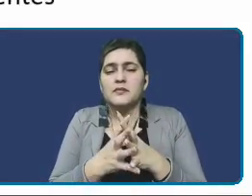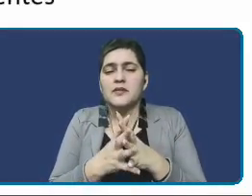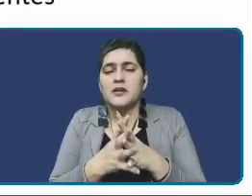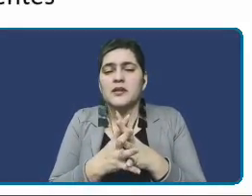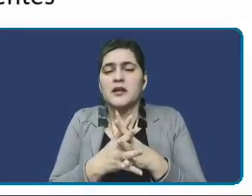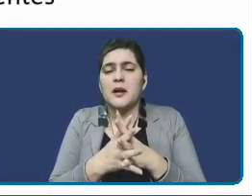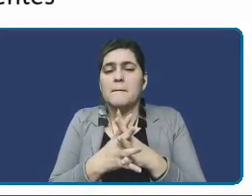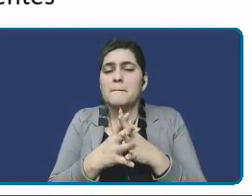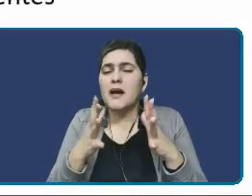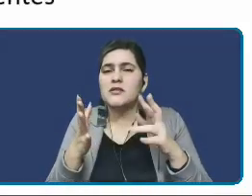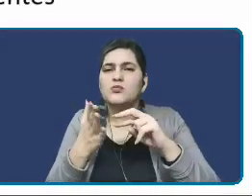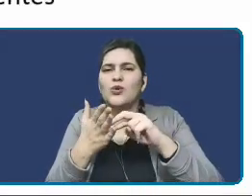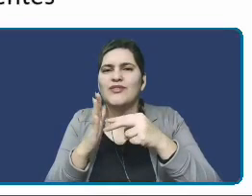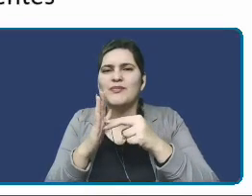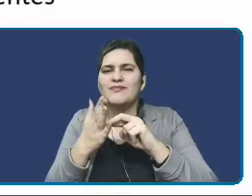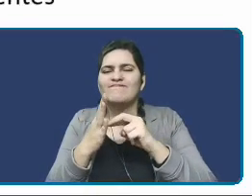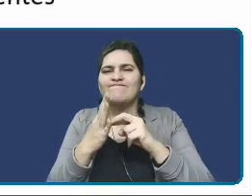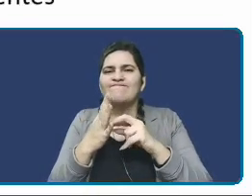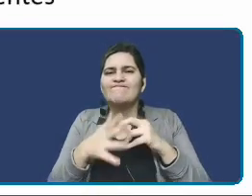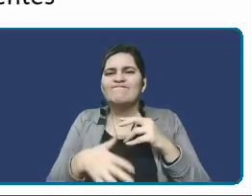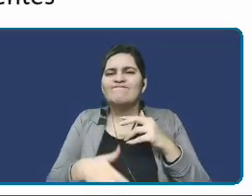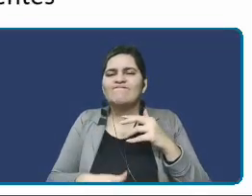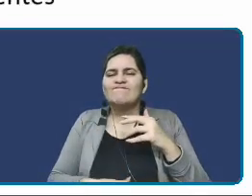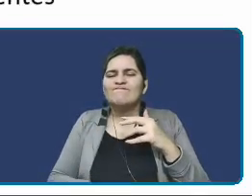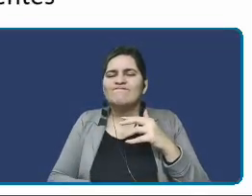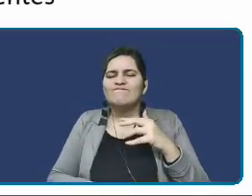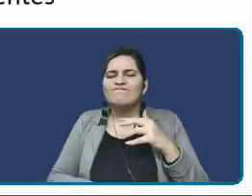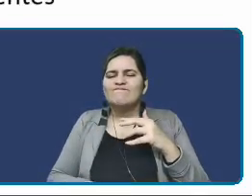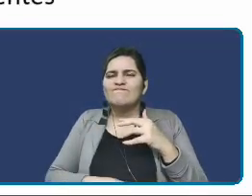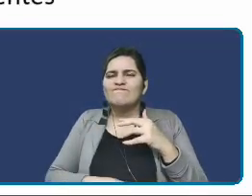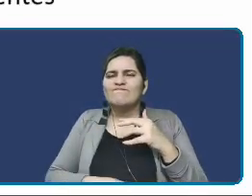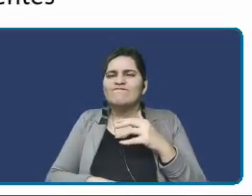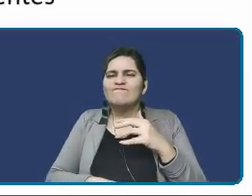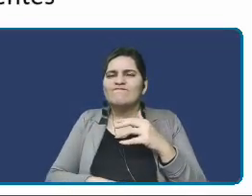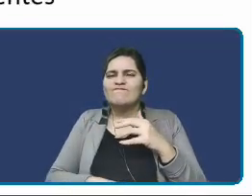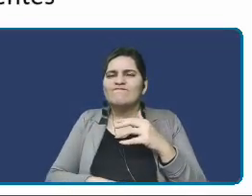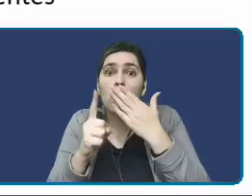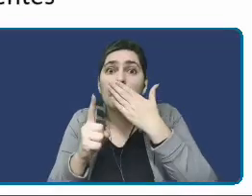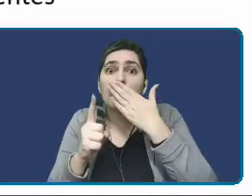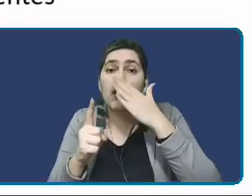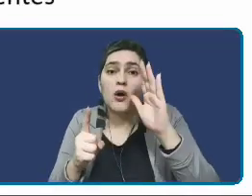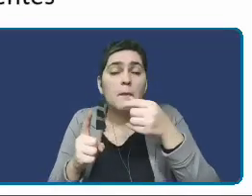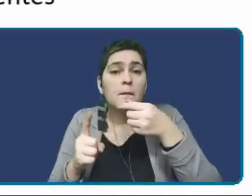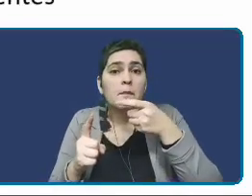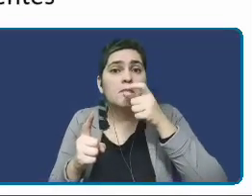Entonces, por eso los probióticos en algunos niños se mejoran la constipación o mejoran